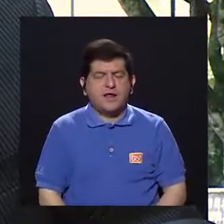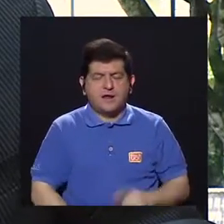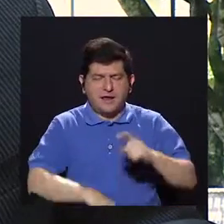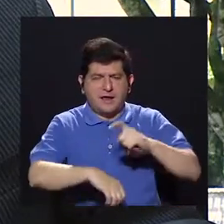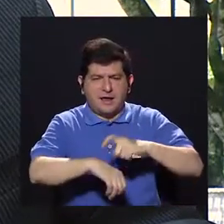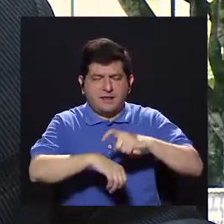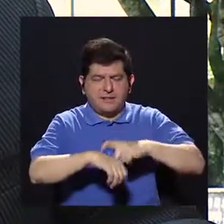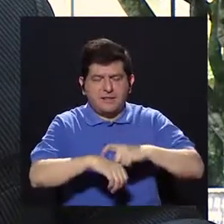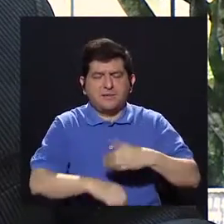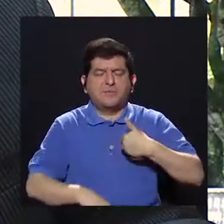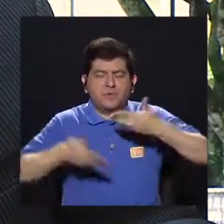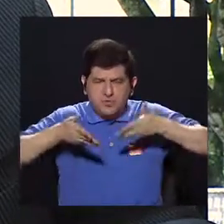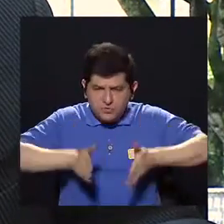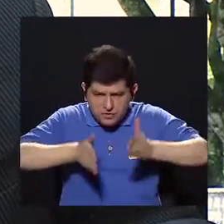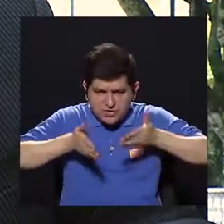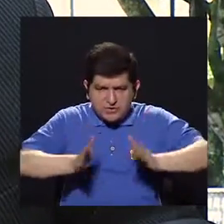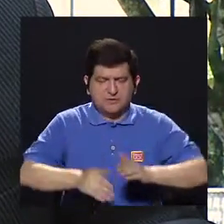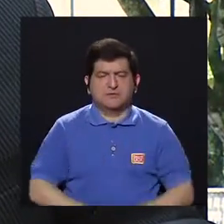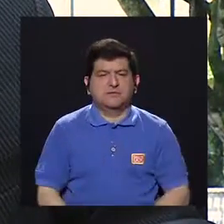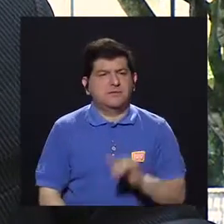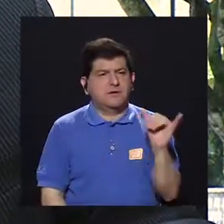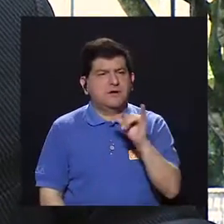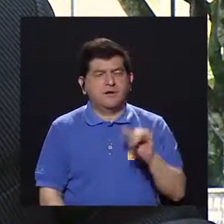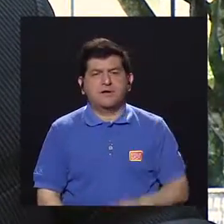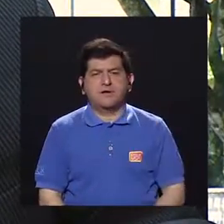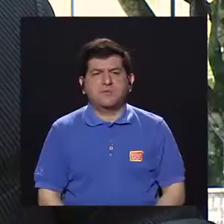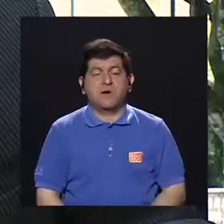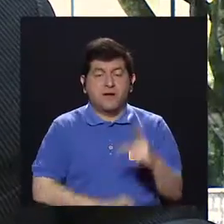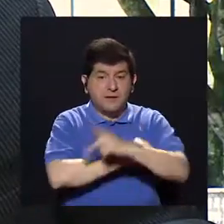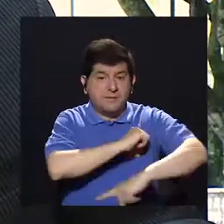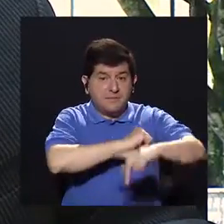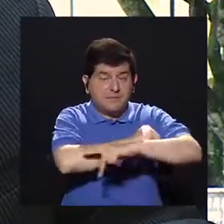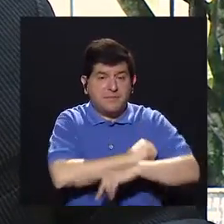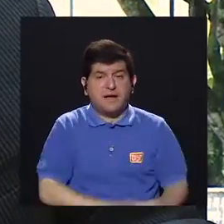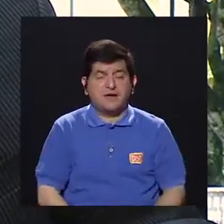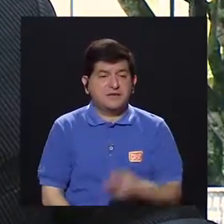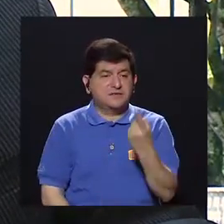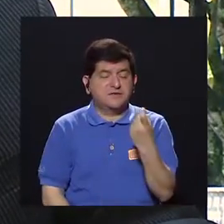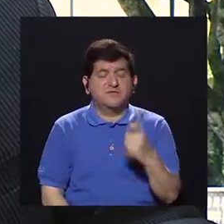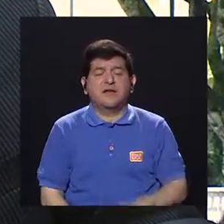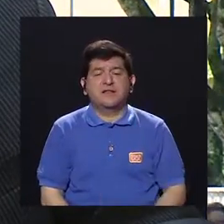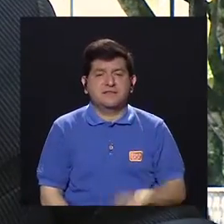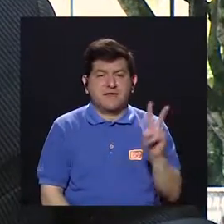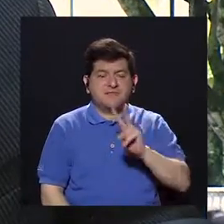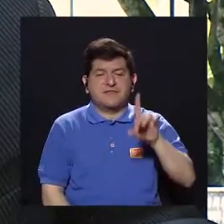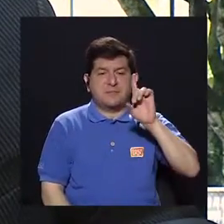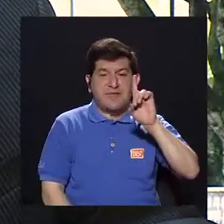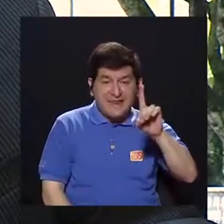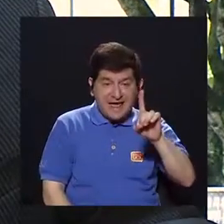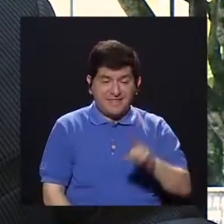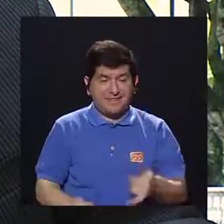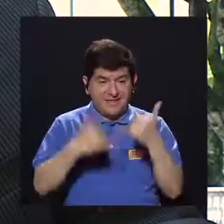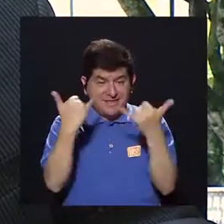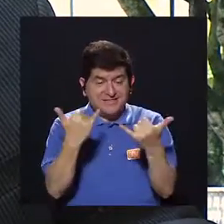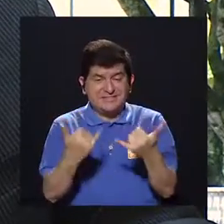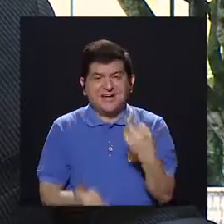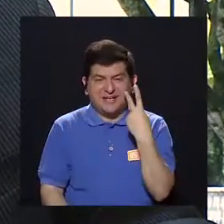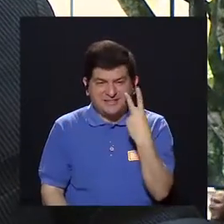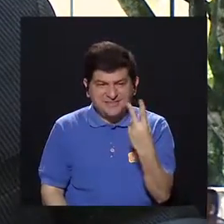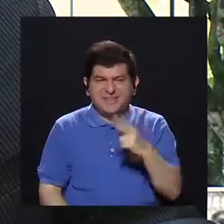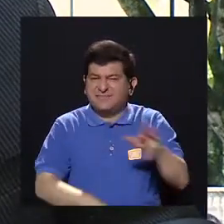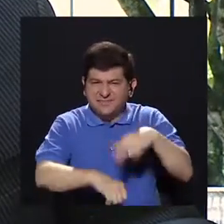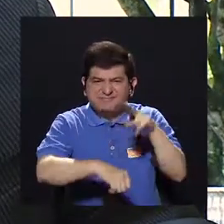edad fértil. También se ha visto que en aquellos países donde la falta de vitamina D es algo muy definido, muy,